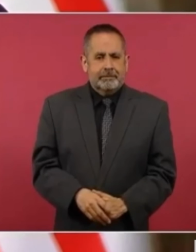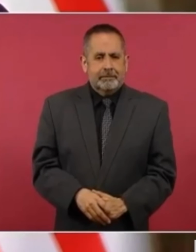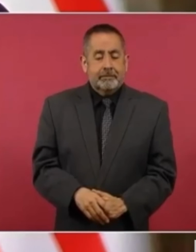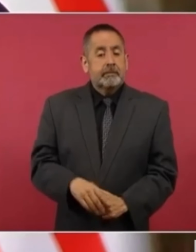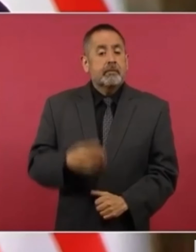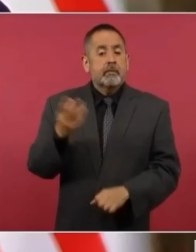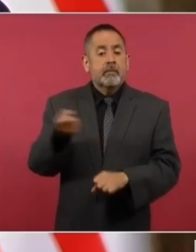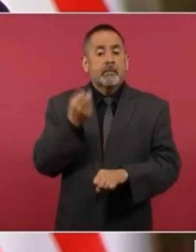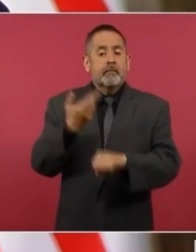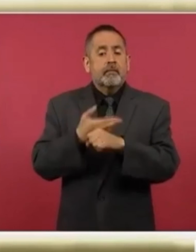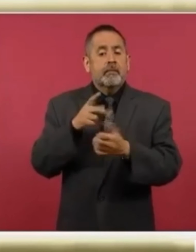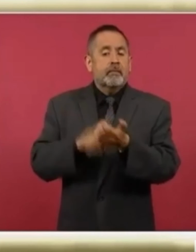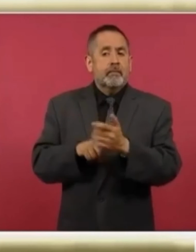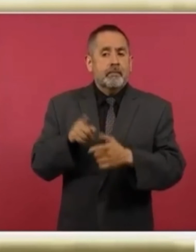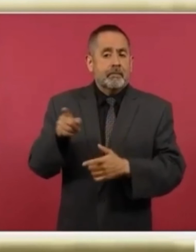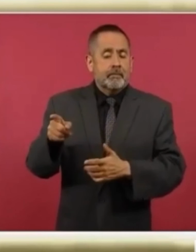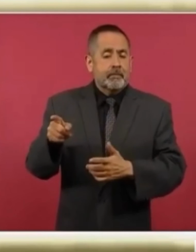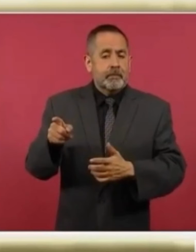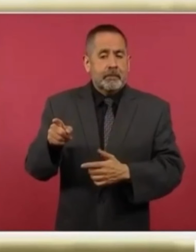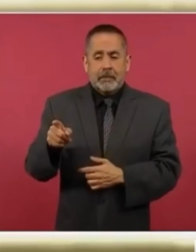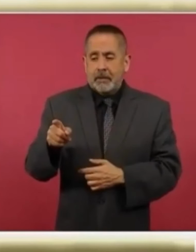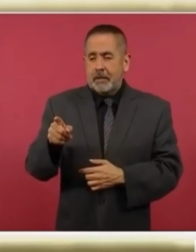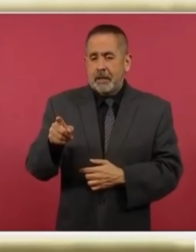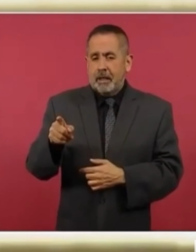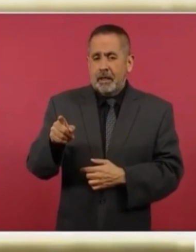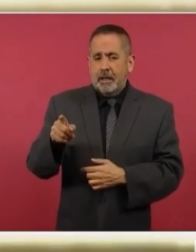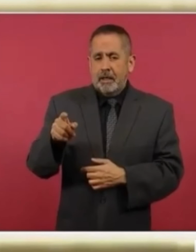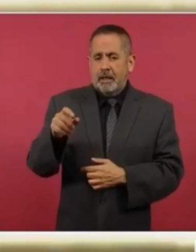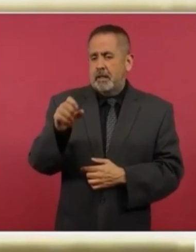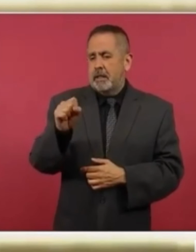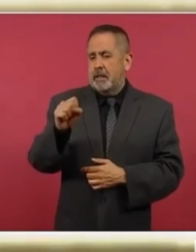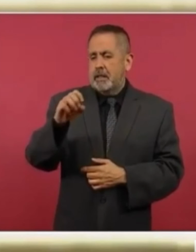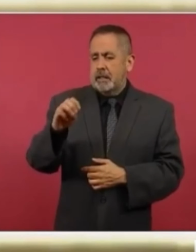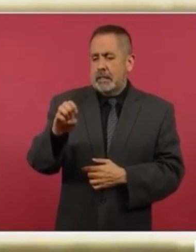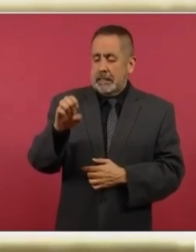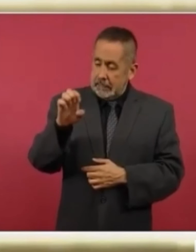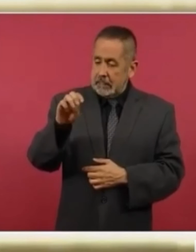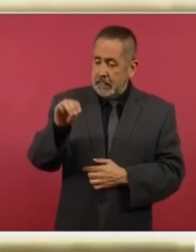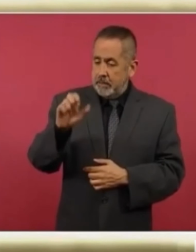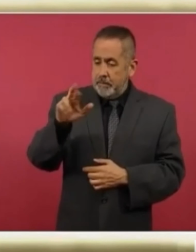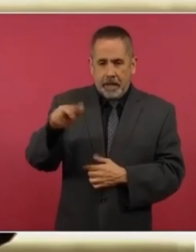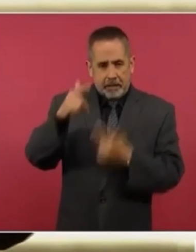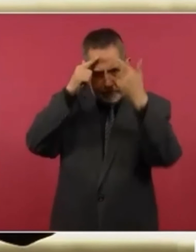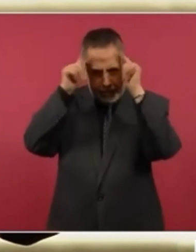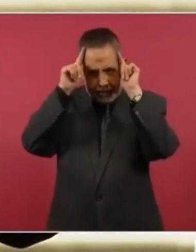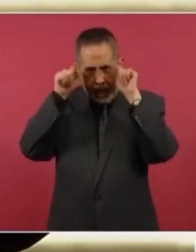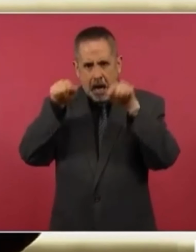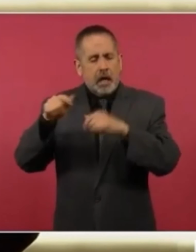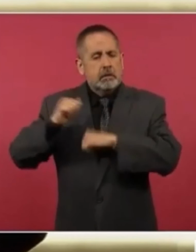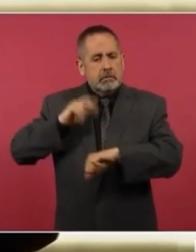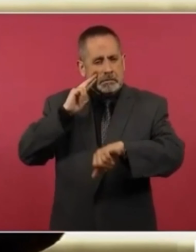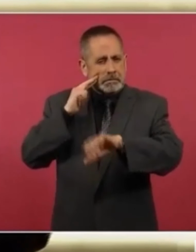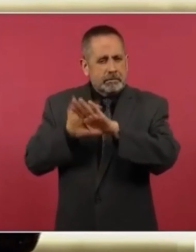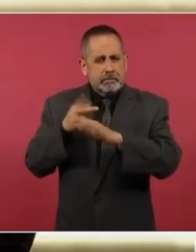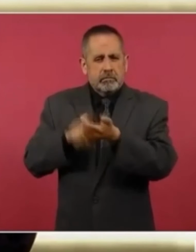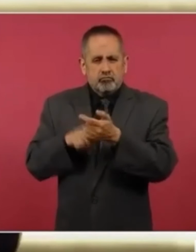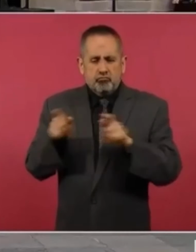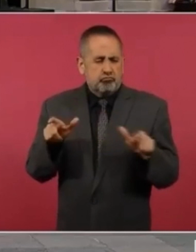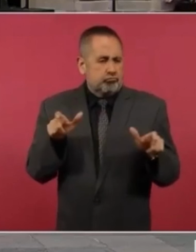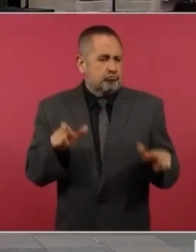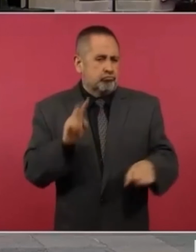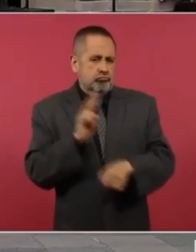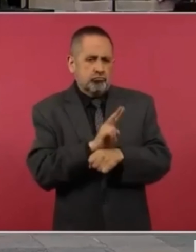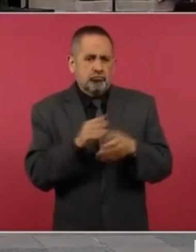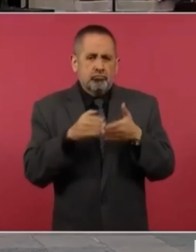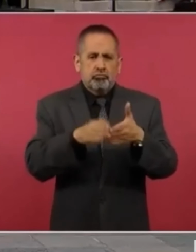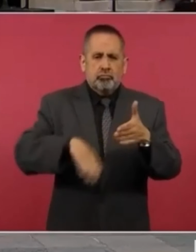Secretaría de Marina es la encargada de manejar los